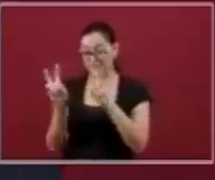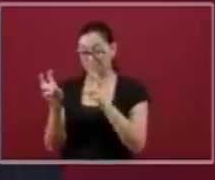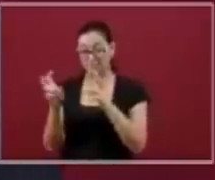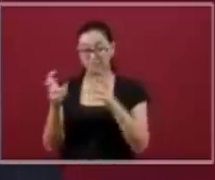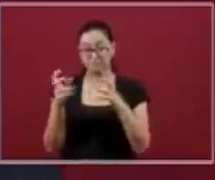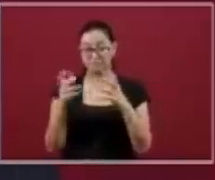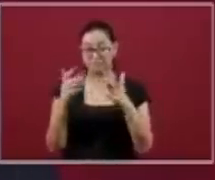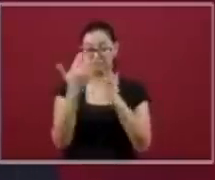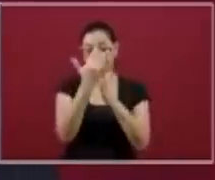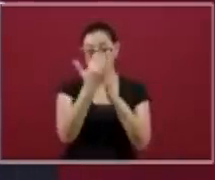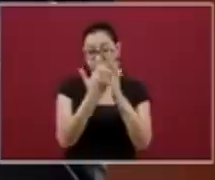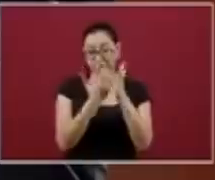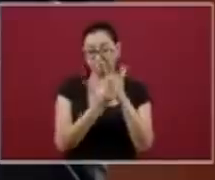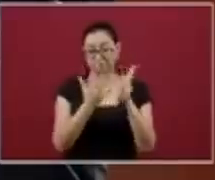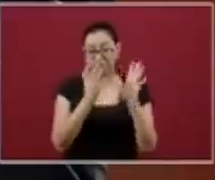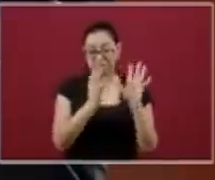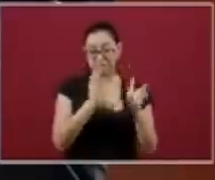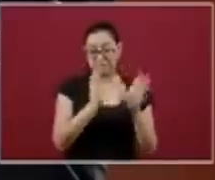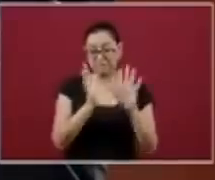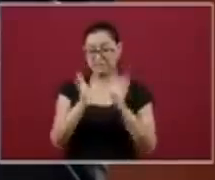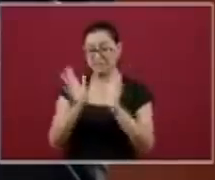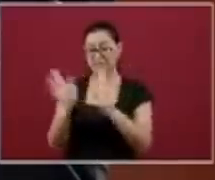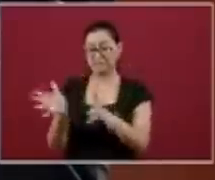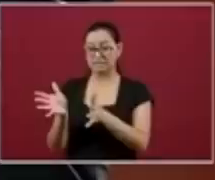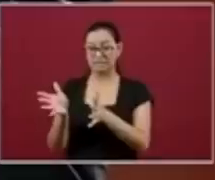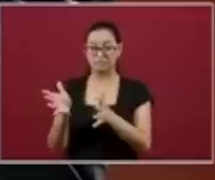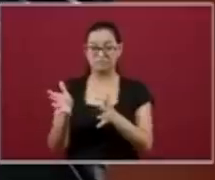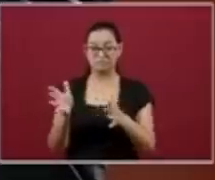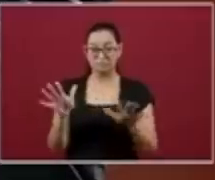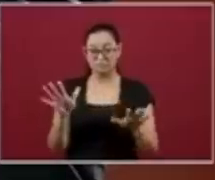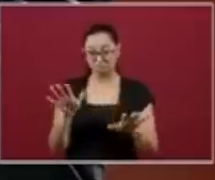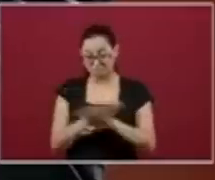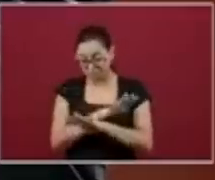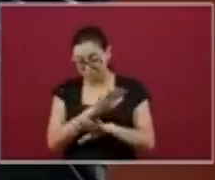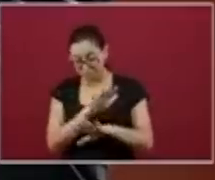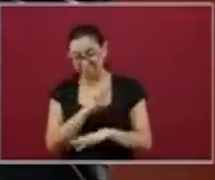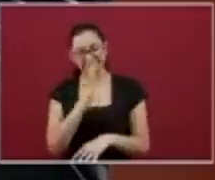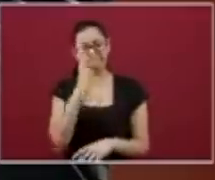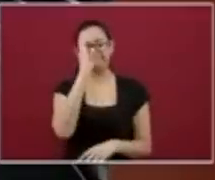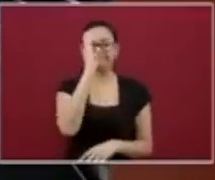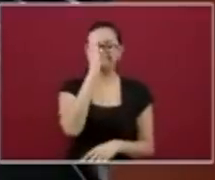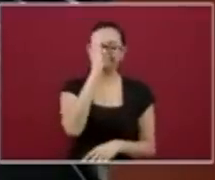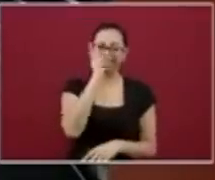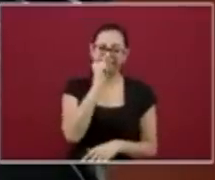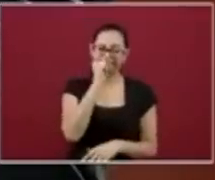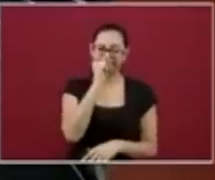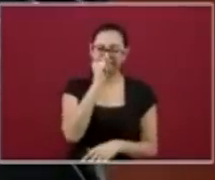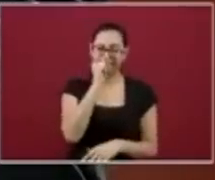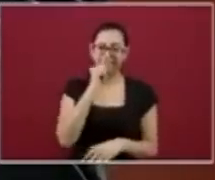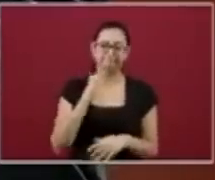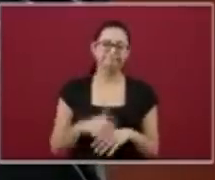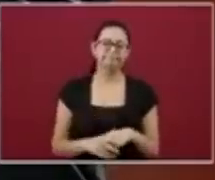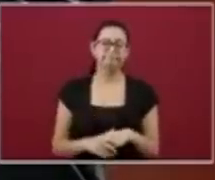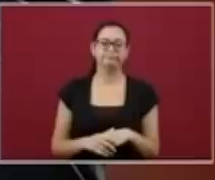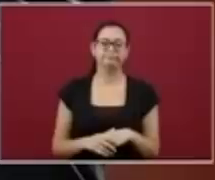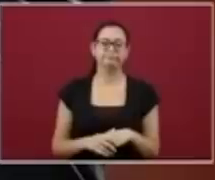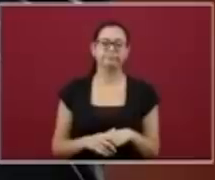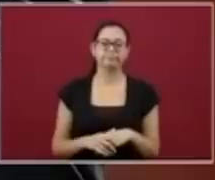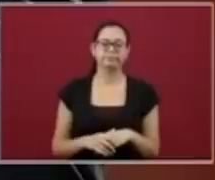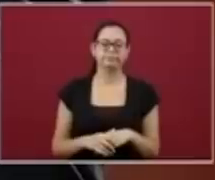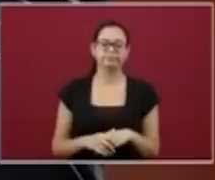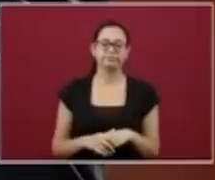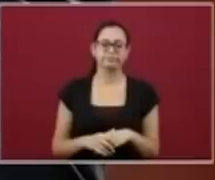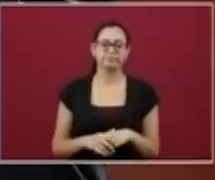esquemas de asignación de recursos. Por ejemplo,